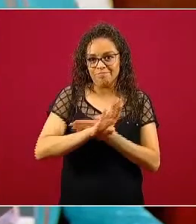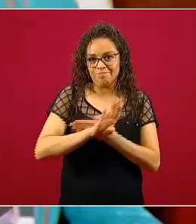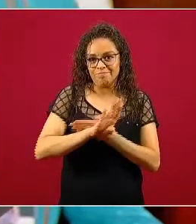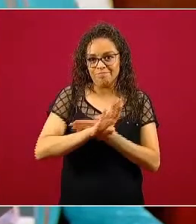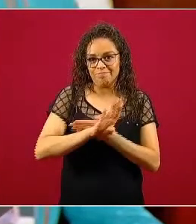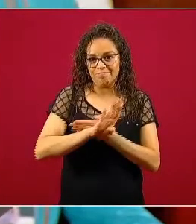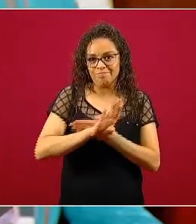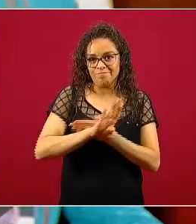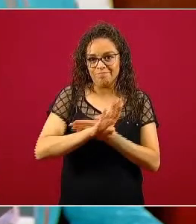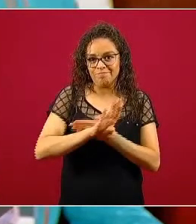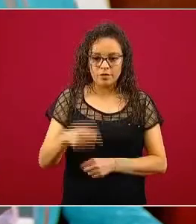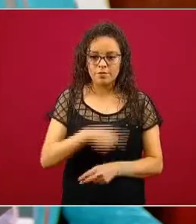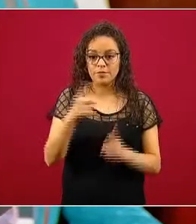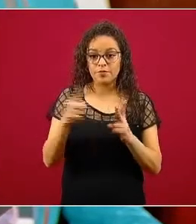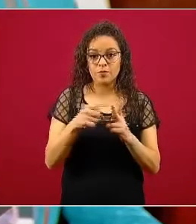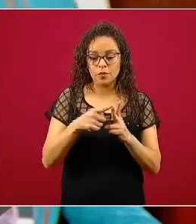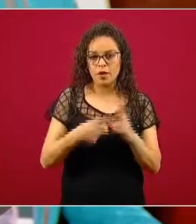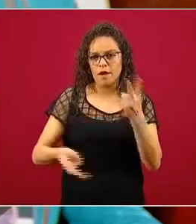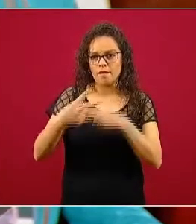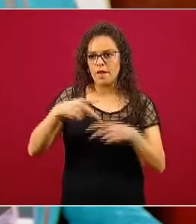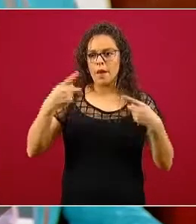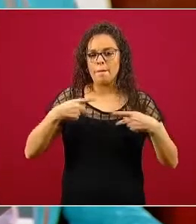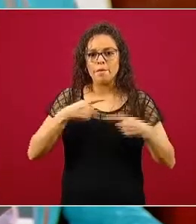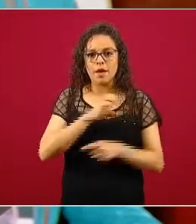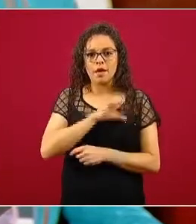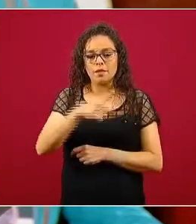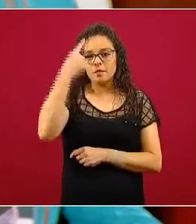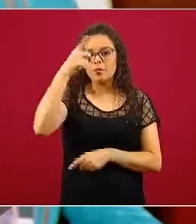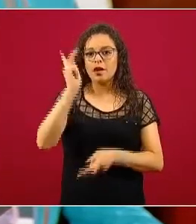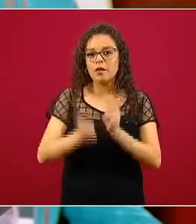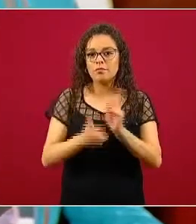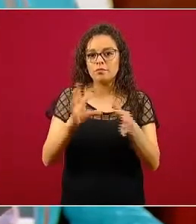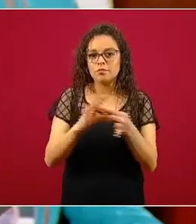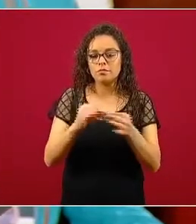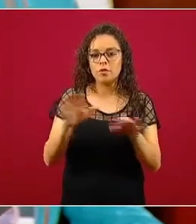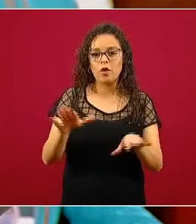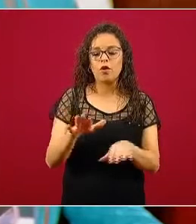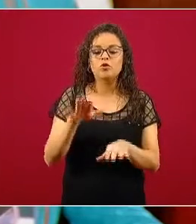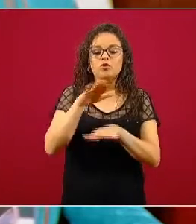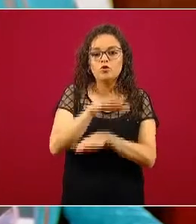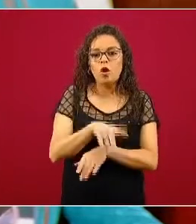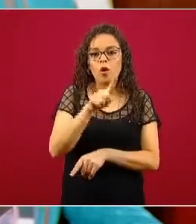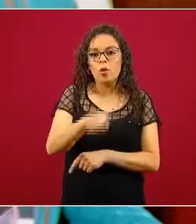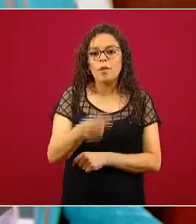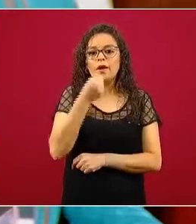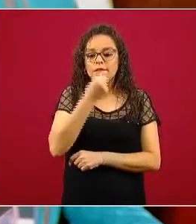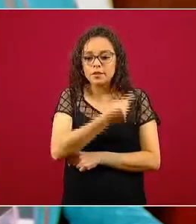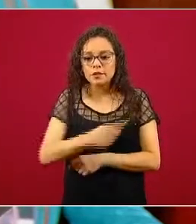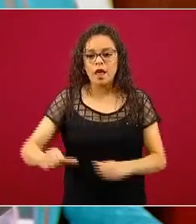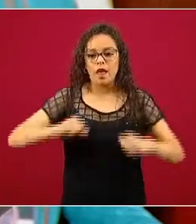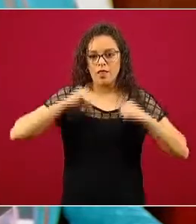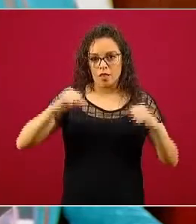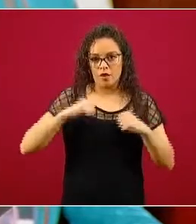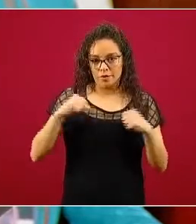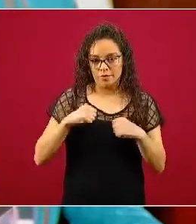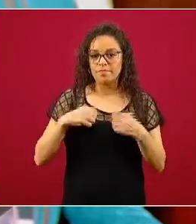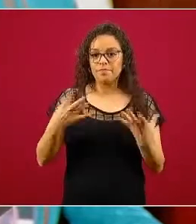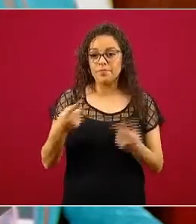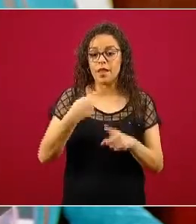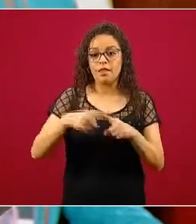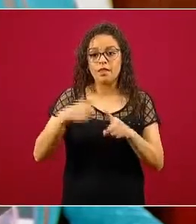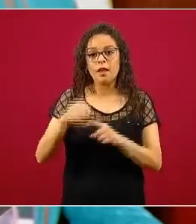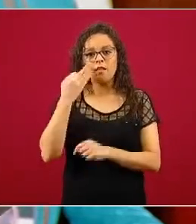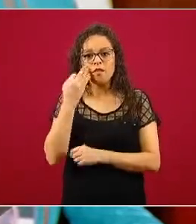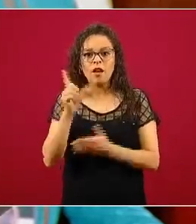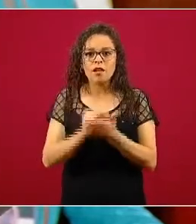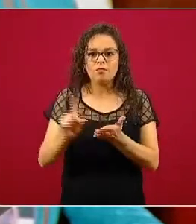vinieron los especialistas que hablaron sobre los niños y la adolescencia y los adolescentes. Entonces en redes me estuvieron preguntando, ¿qué